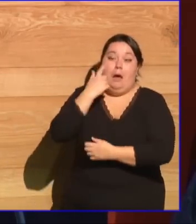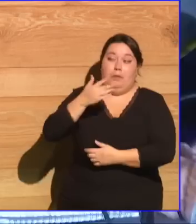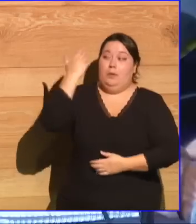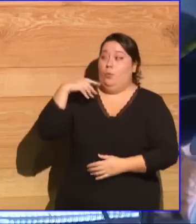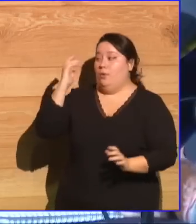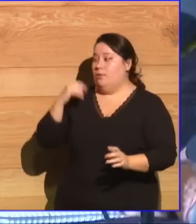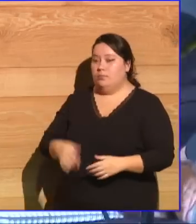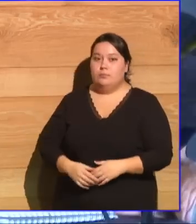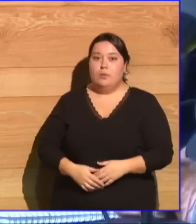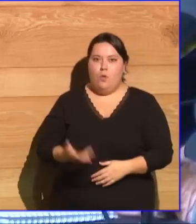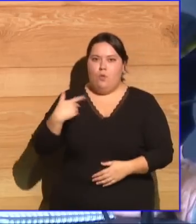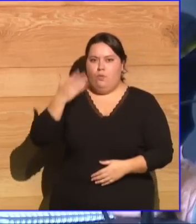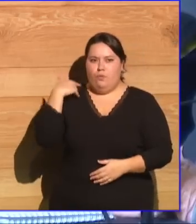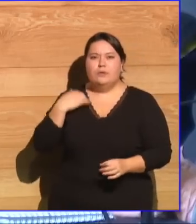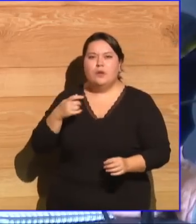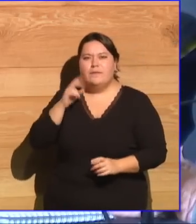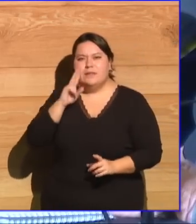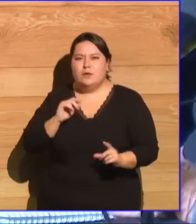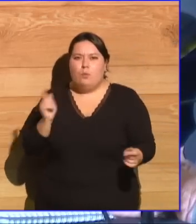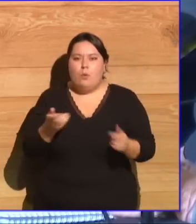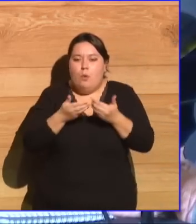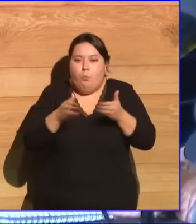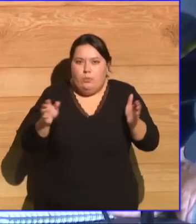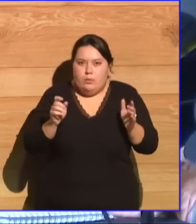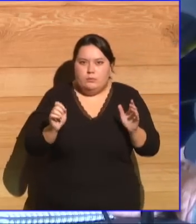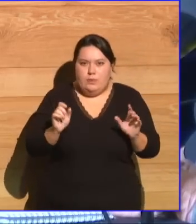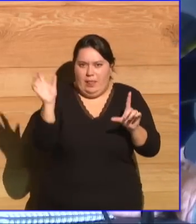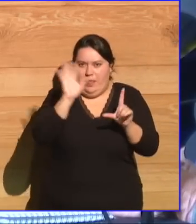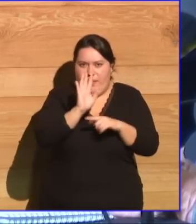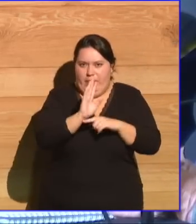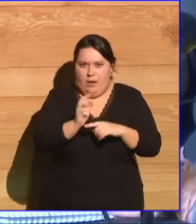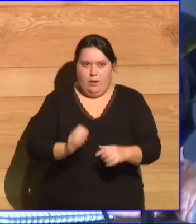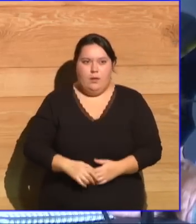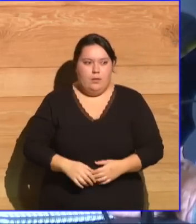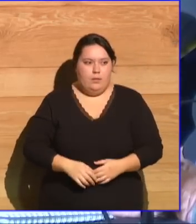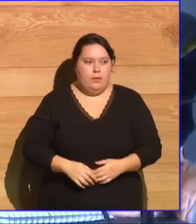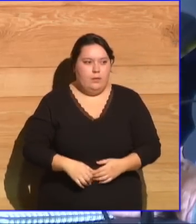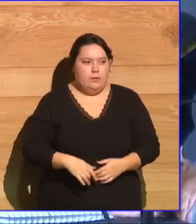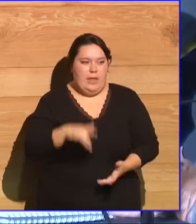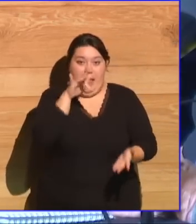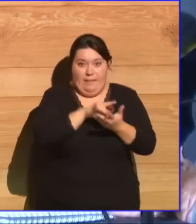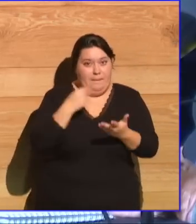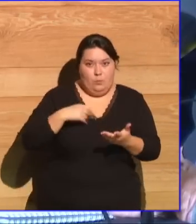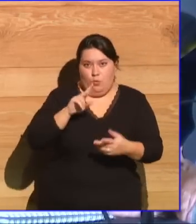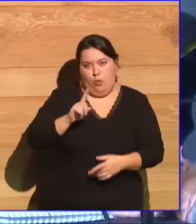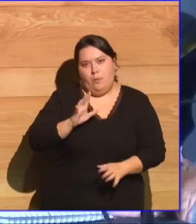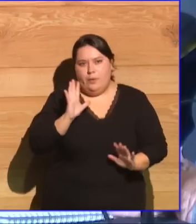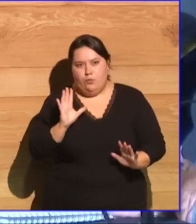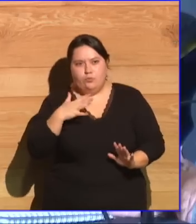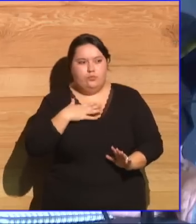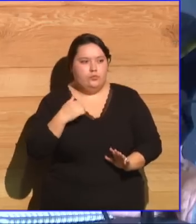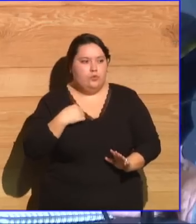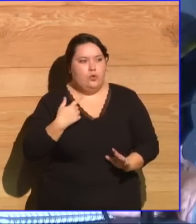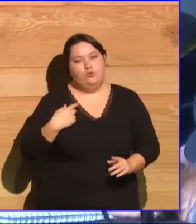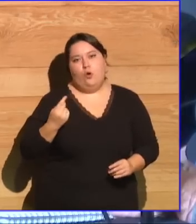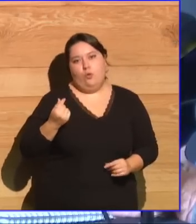eso. Pues yo la vi de estreno, vamos. Y, bueno, no el día que se estrenaba, por supuesto, yo no tenía